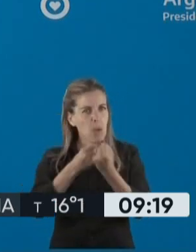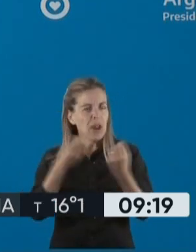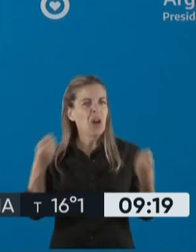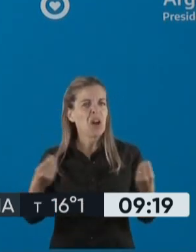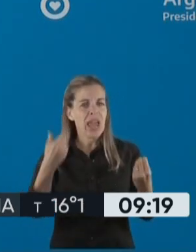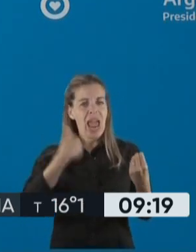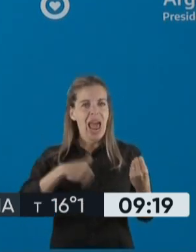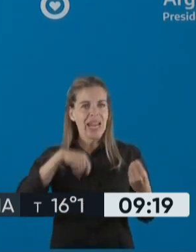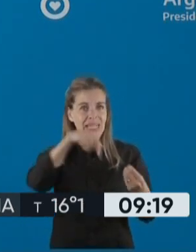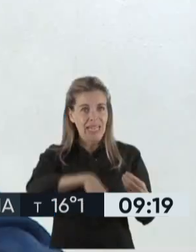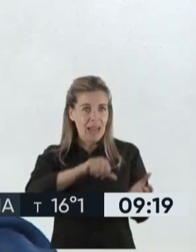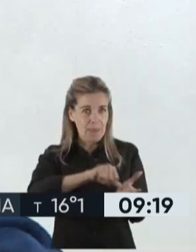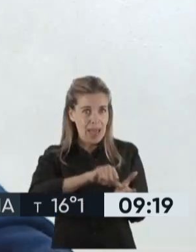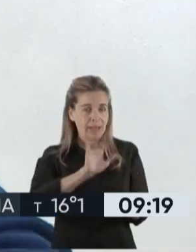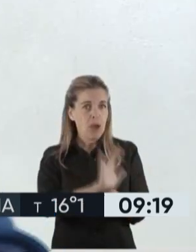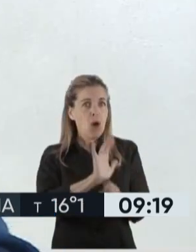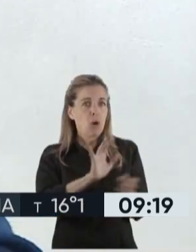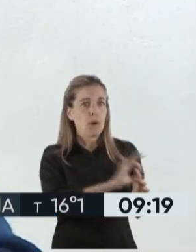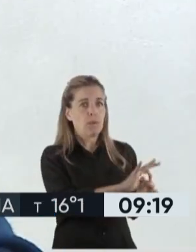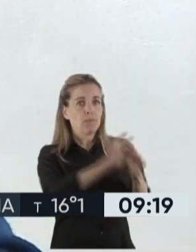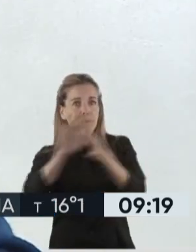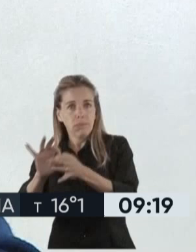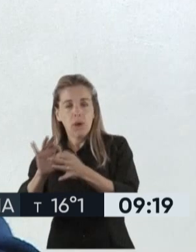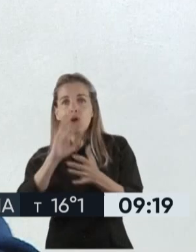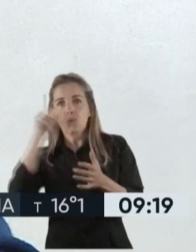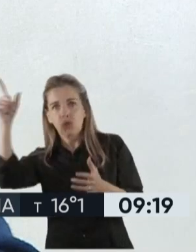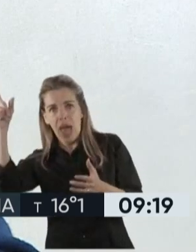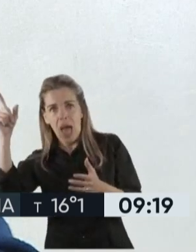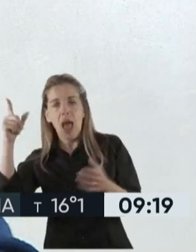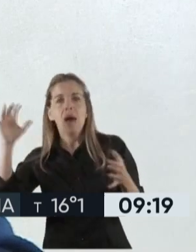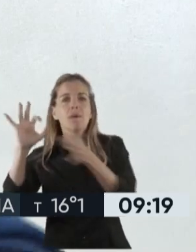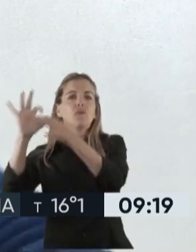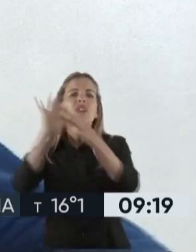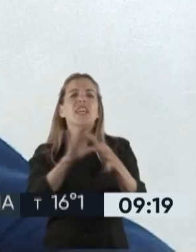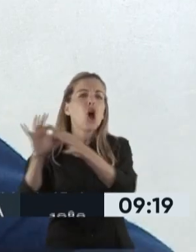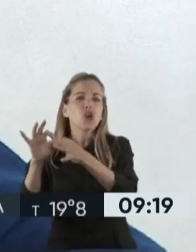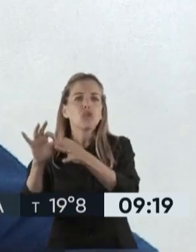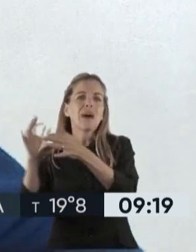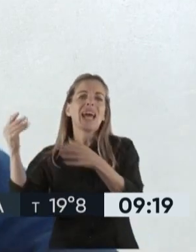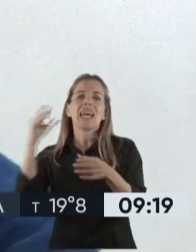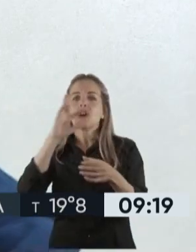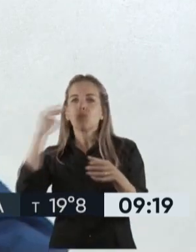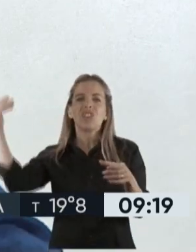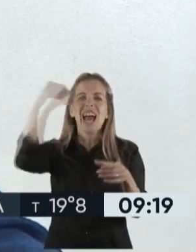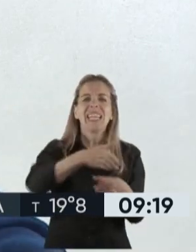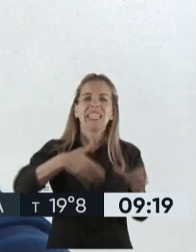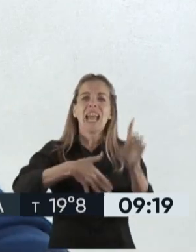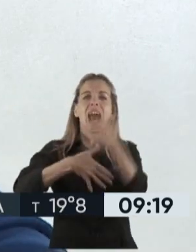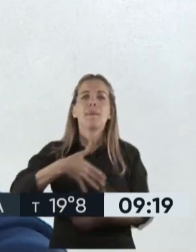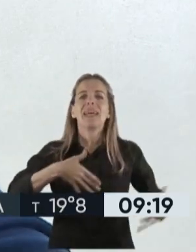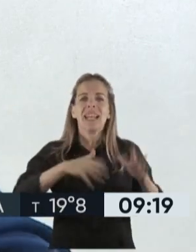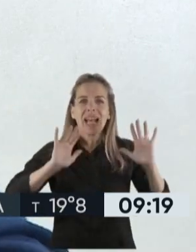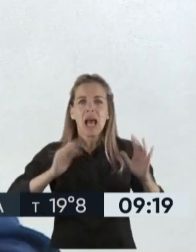la puerta de Rusia para América Latina. En particular le pregunto porque, a ver, por un lado hay un acuerdo militar con Rusia que